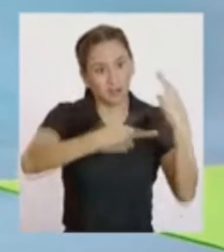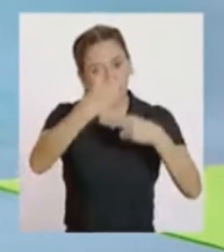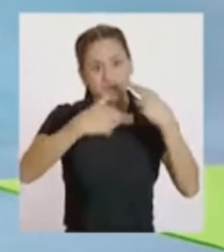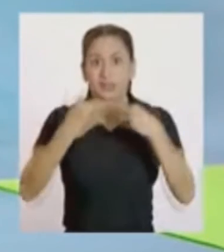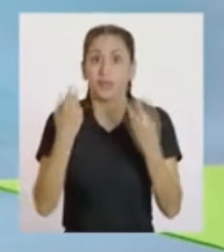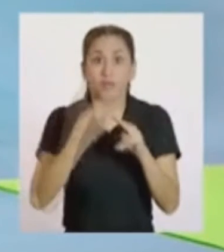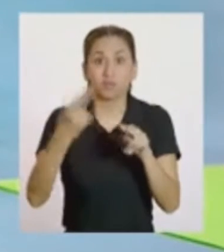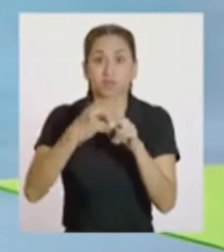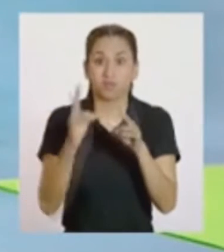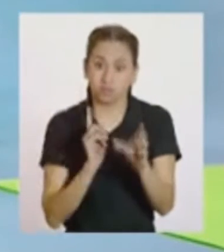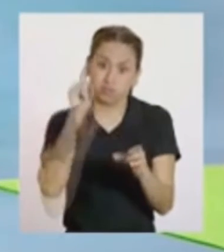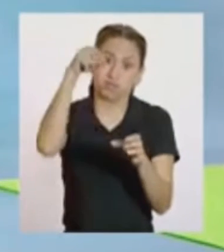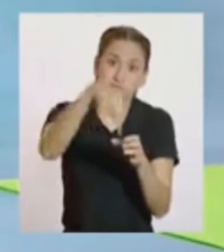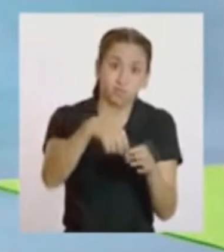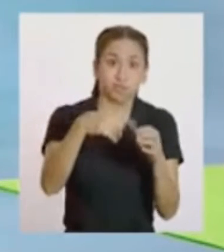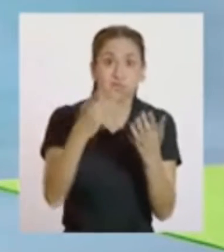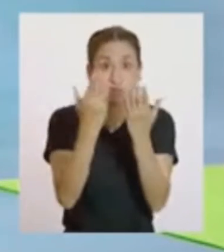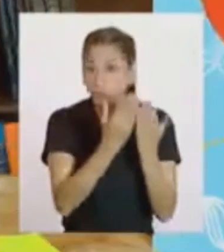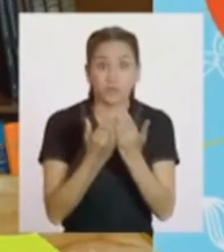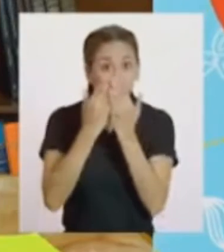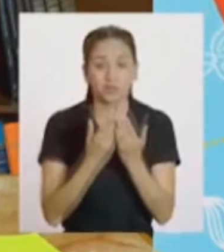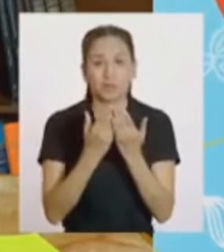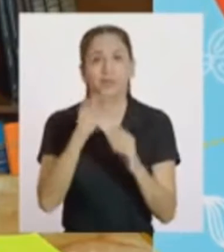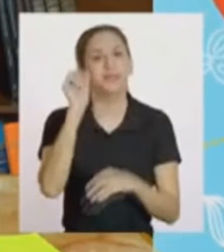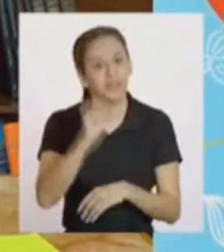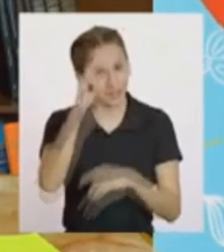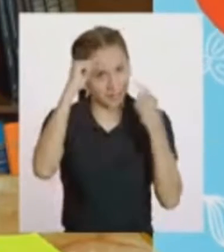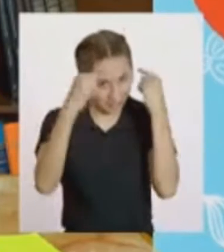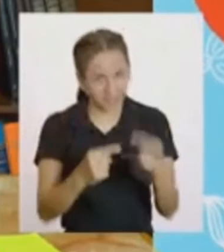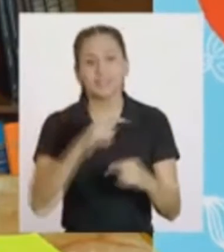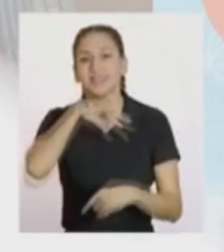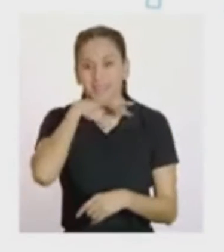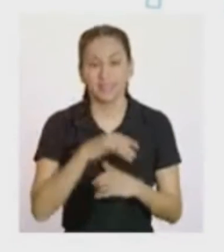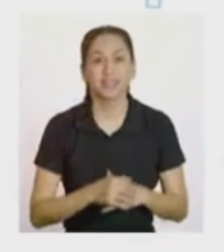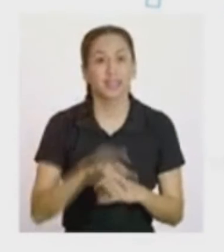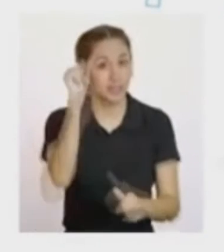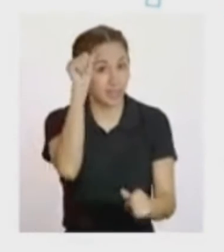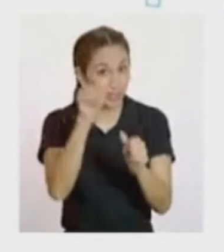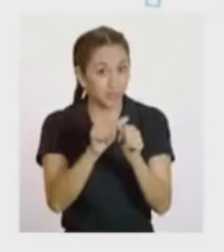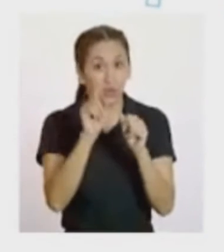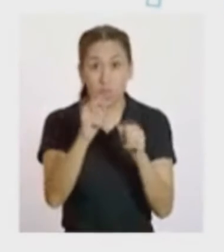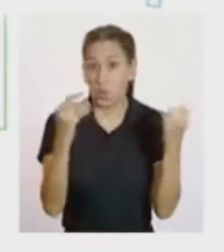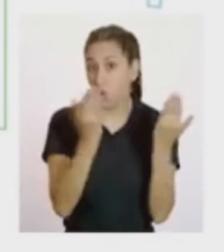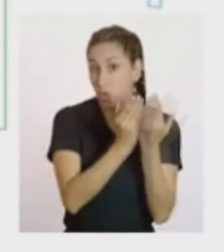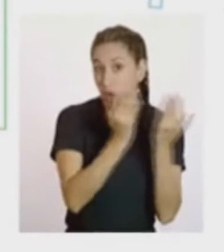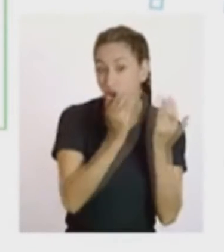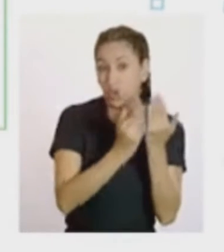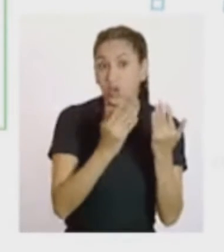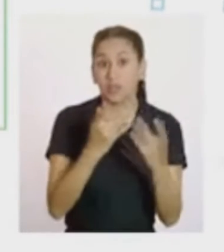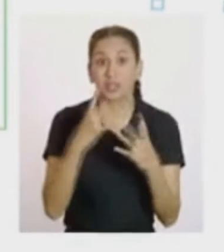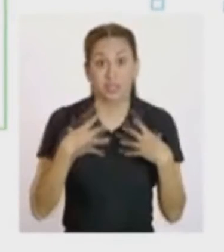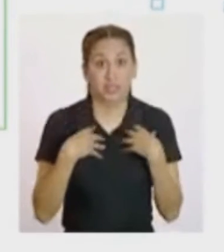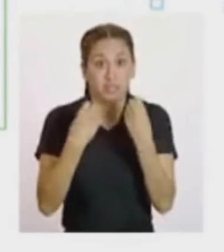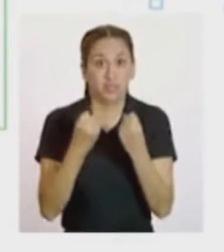a la presencialidad, ¿no? De acuerdo, Tocino. Recordemos que una escuela promotora